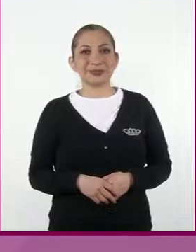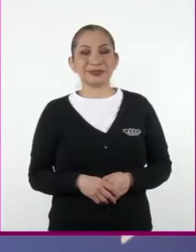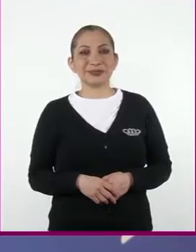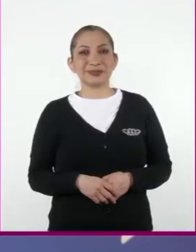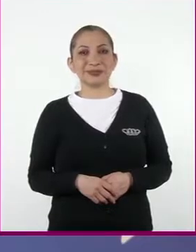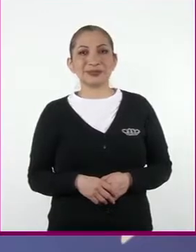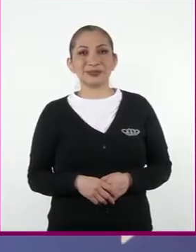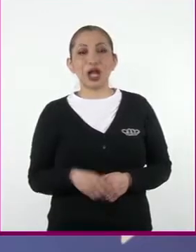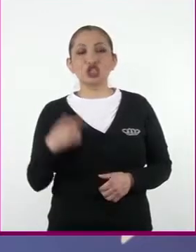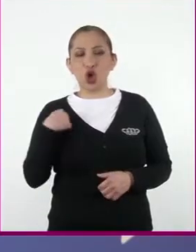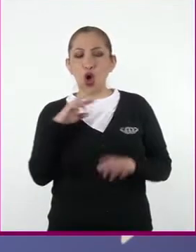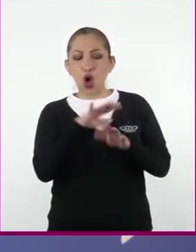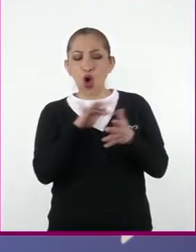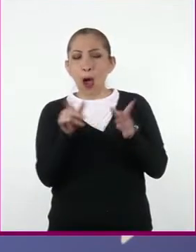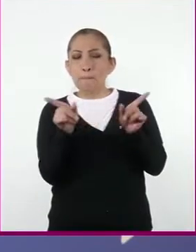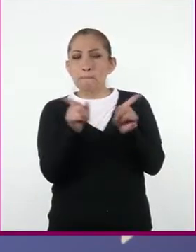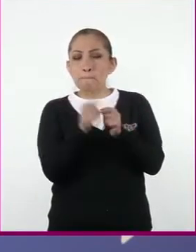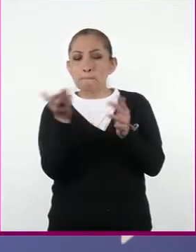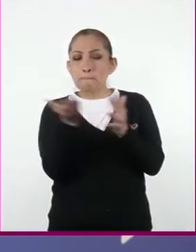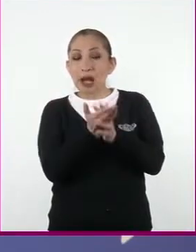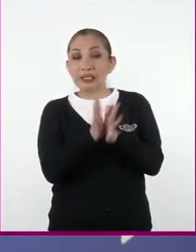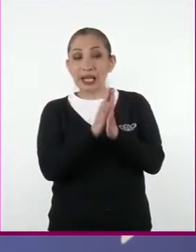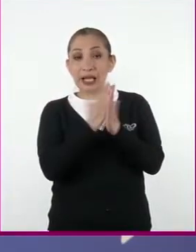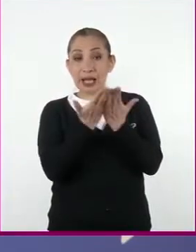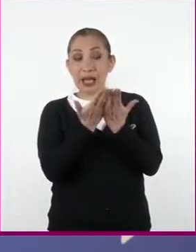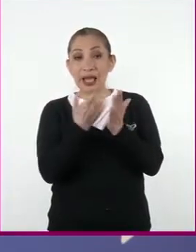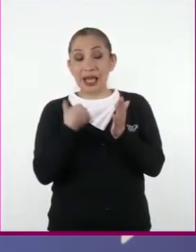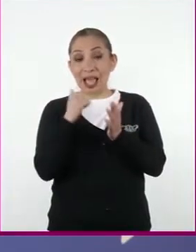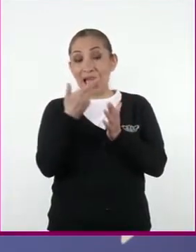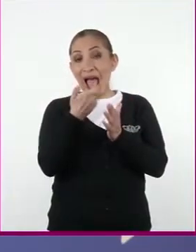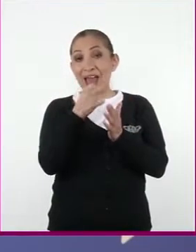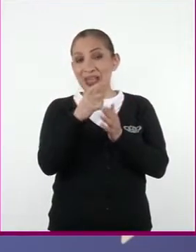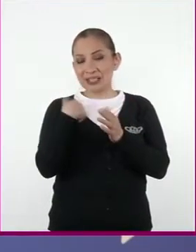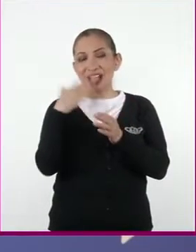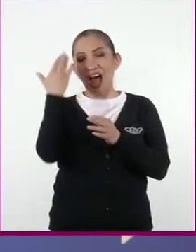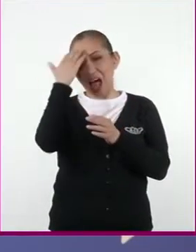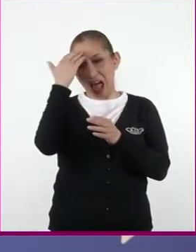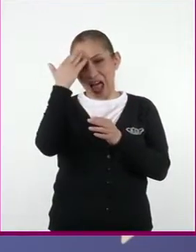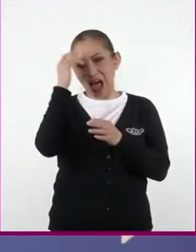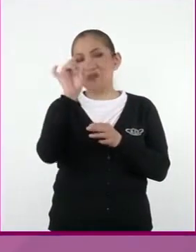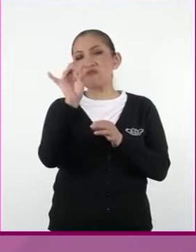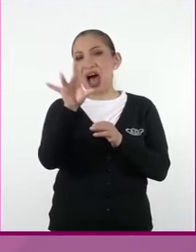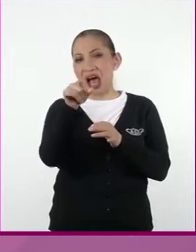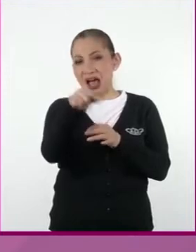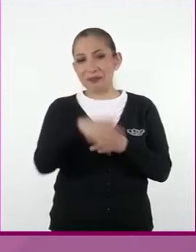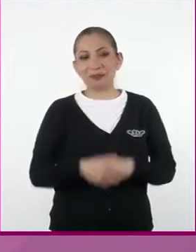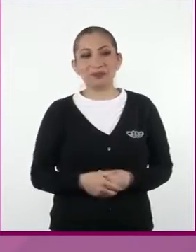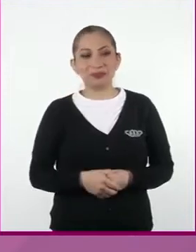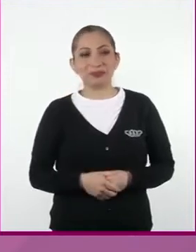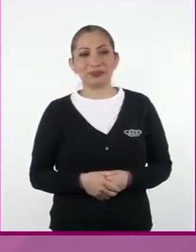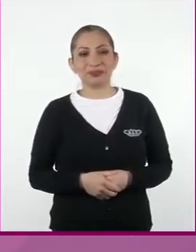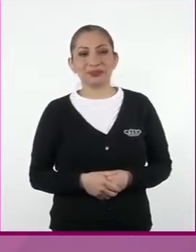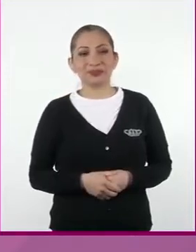Ahora, leeré un pequeño fragmento de un cuento de hadas clásico que seguramente ustedes ya conocen.